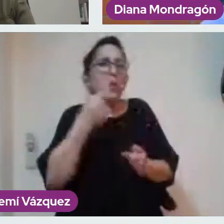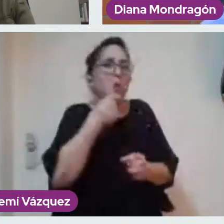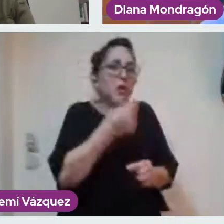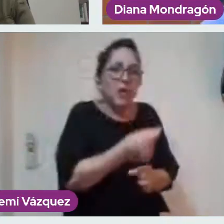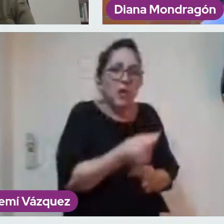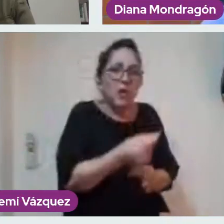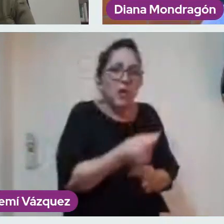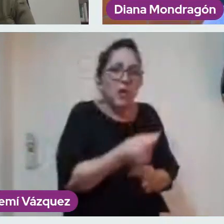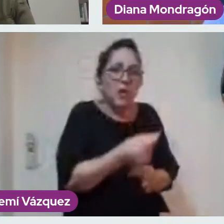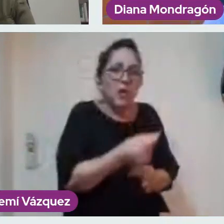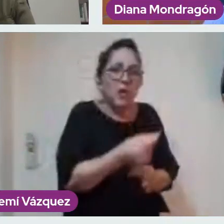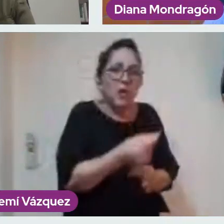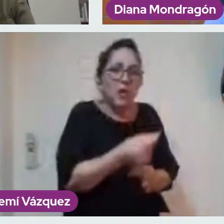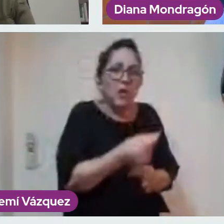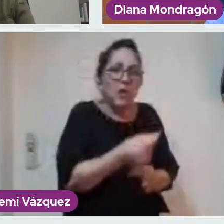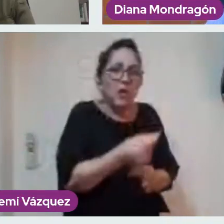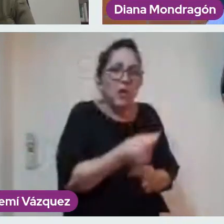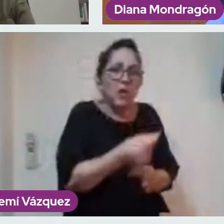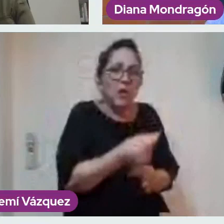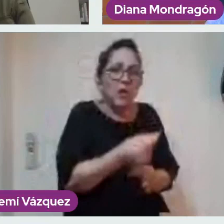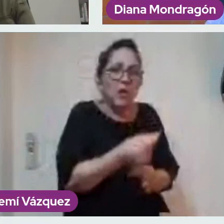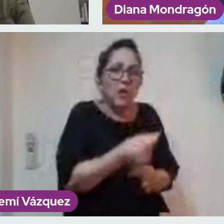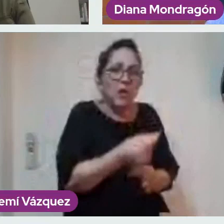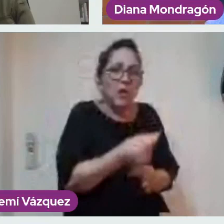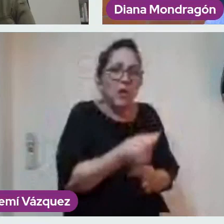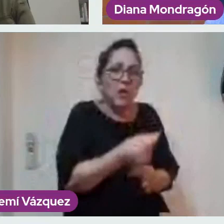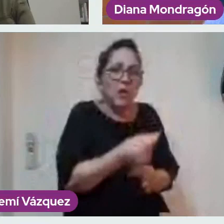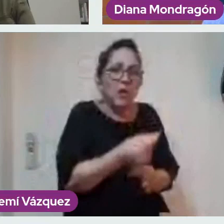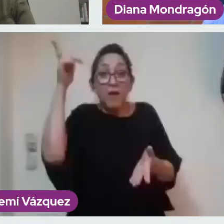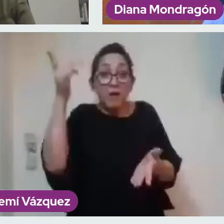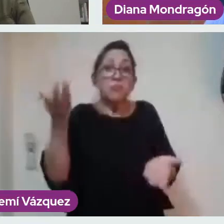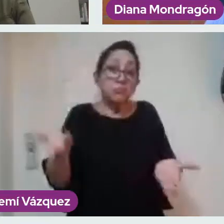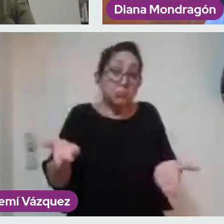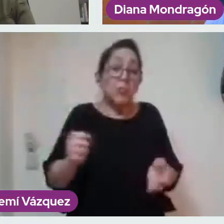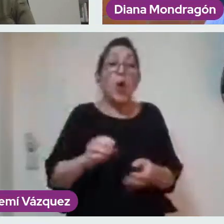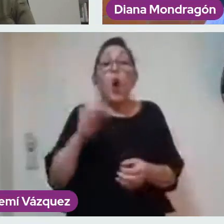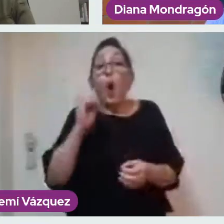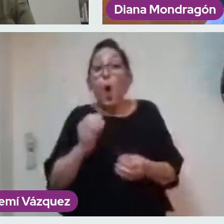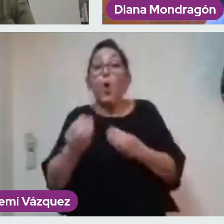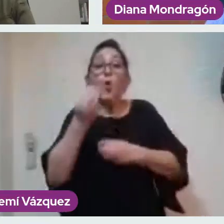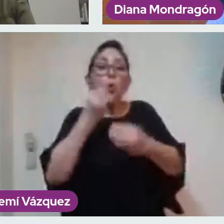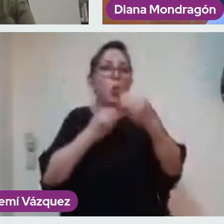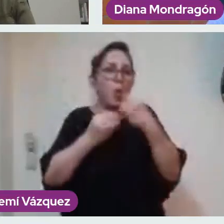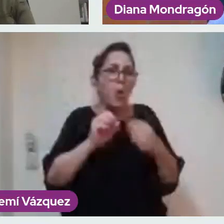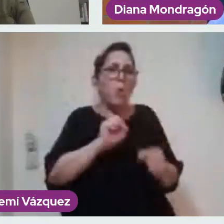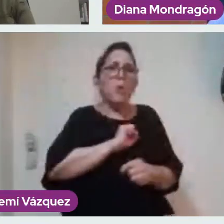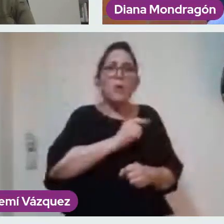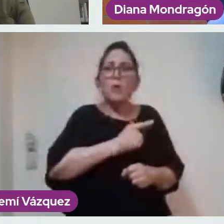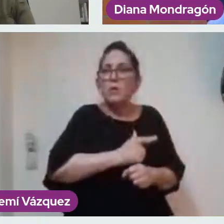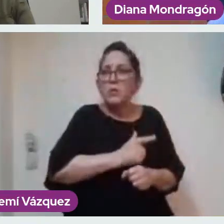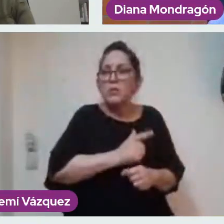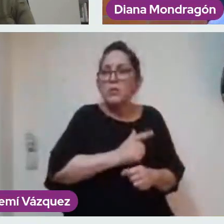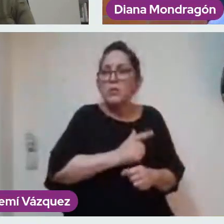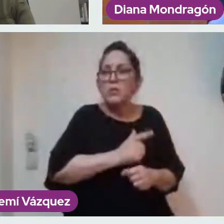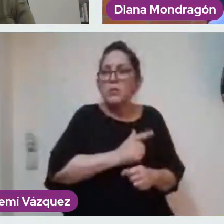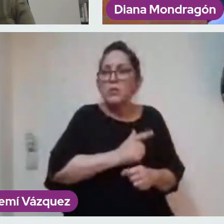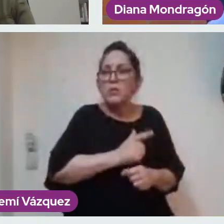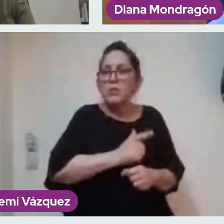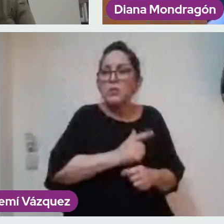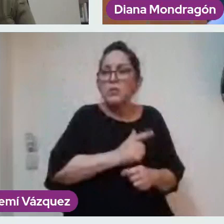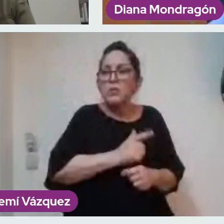mejor con sus amigos, ¿no? O pueda aprender a comer saludable, ¿no? Es un asunto